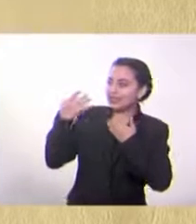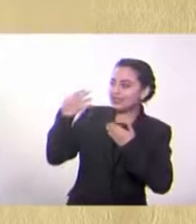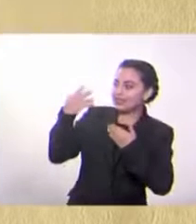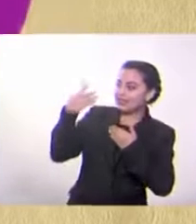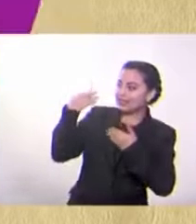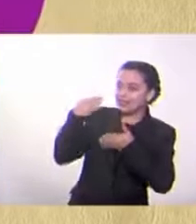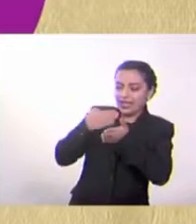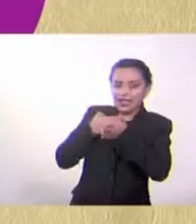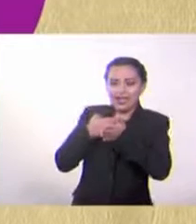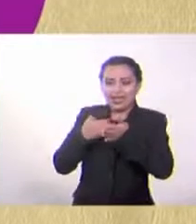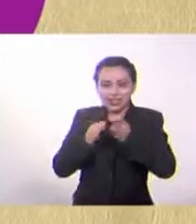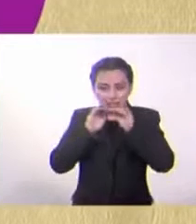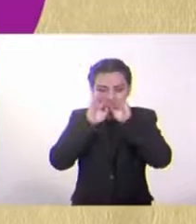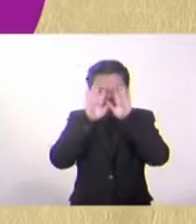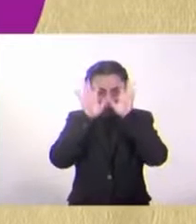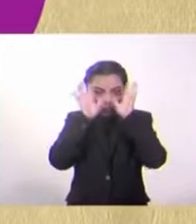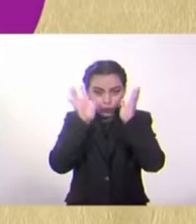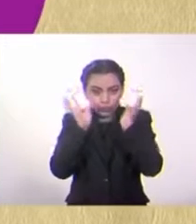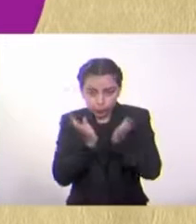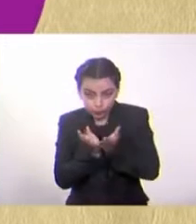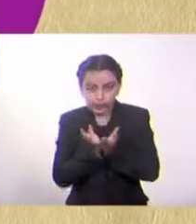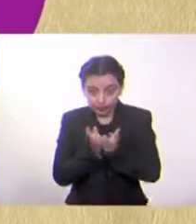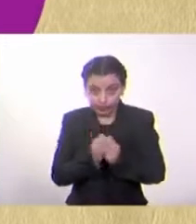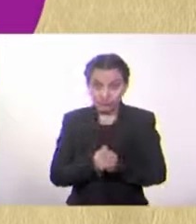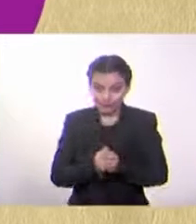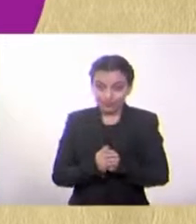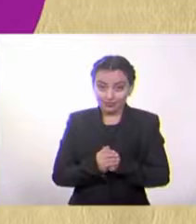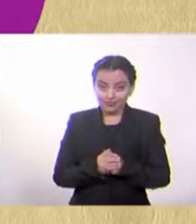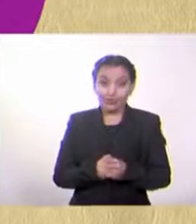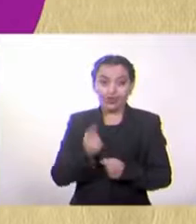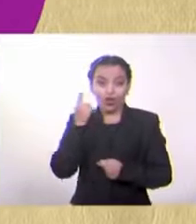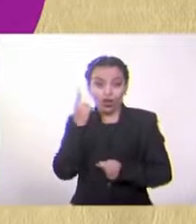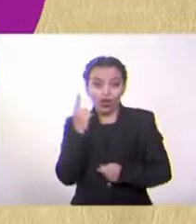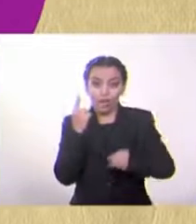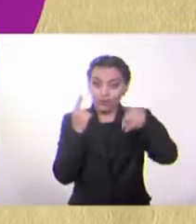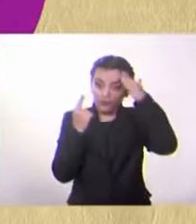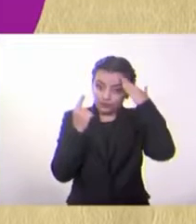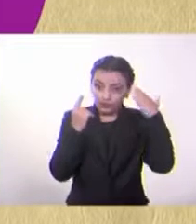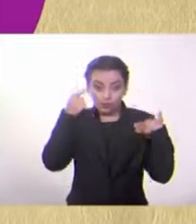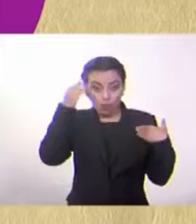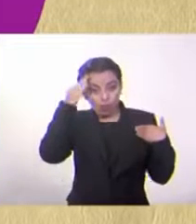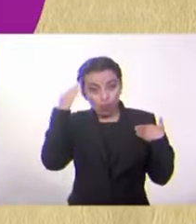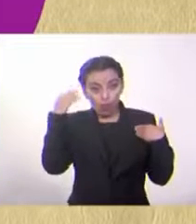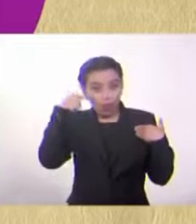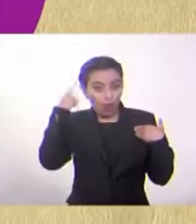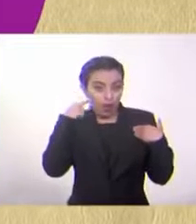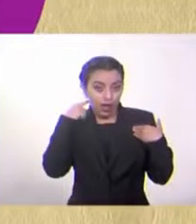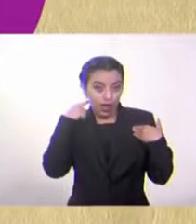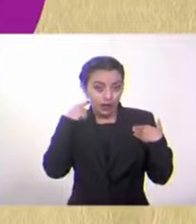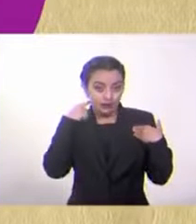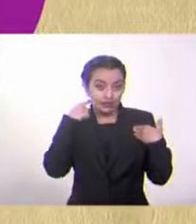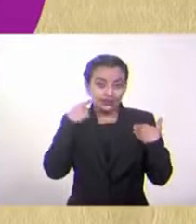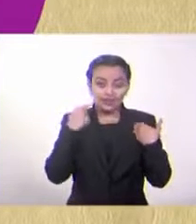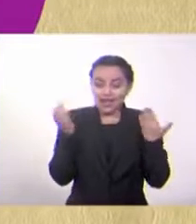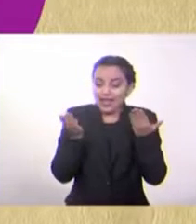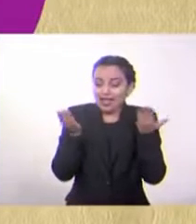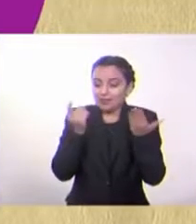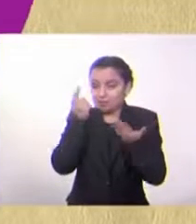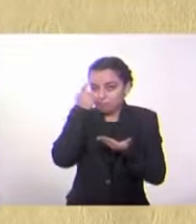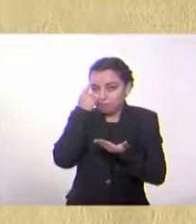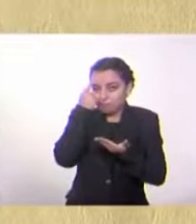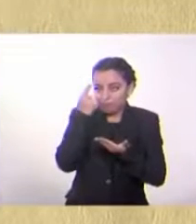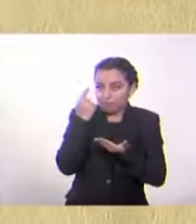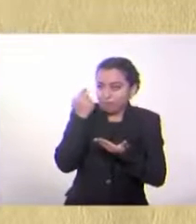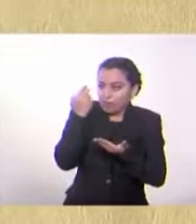Por esa razón, los hombres y mujeres de la antigüedad recrearon desde un imaginario fantástico cómo pudo surgir la